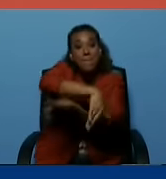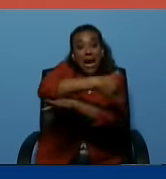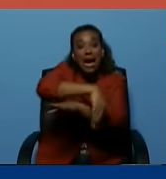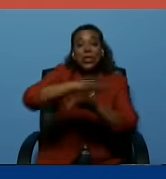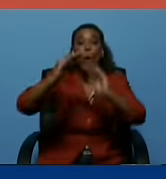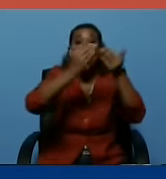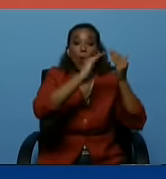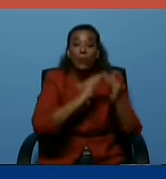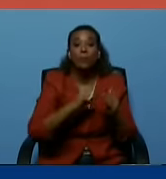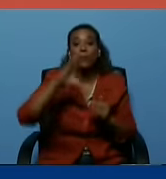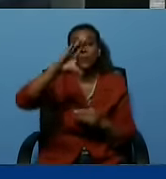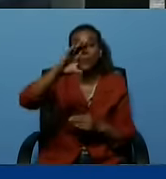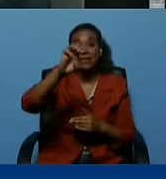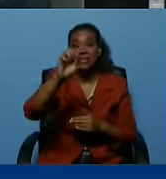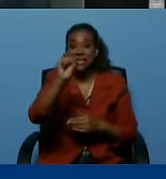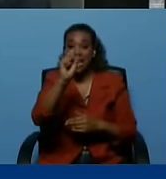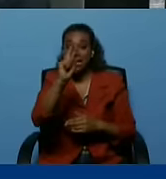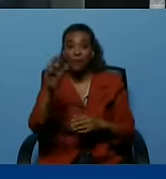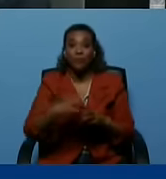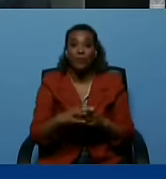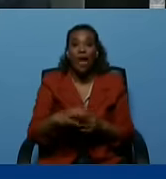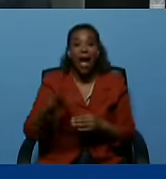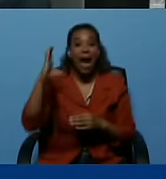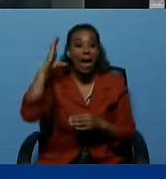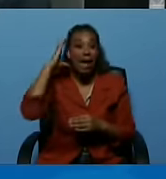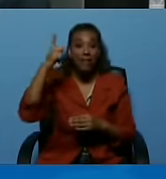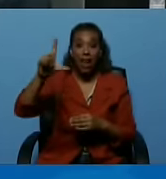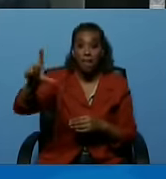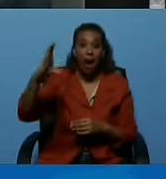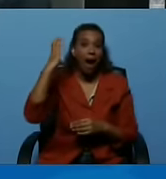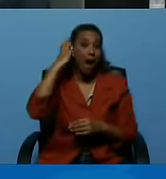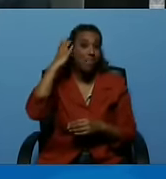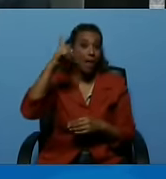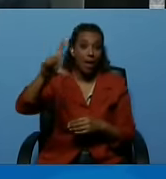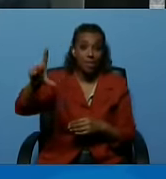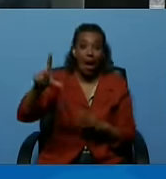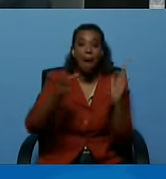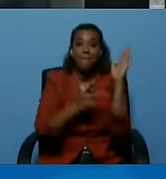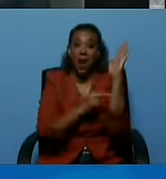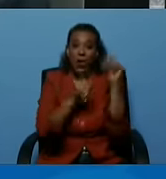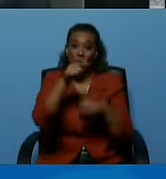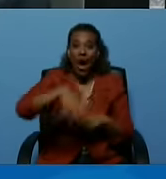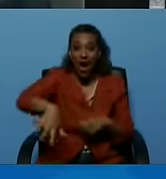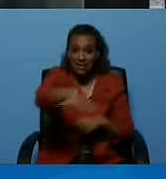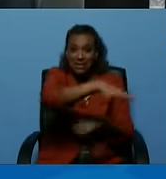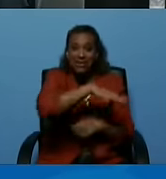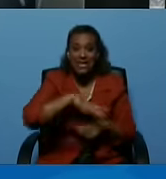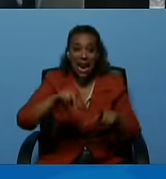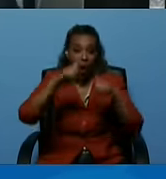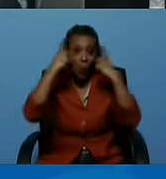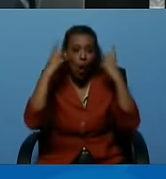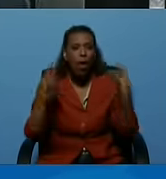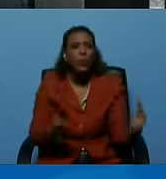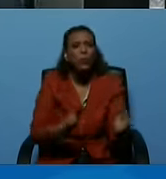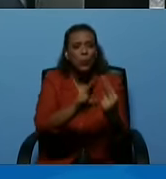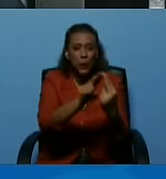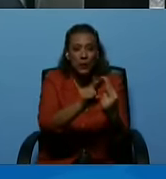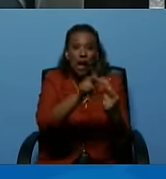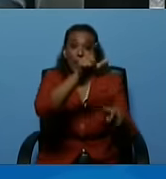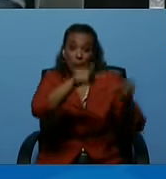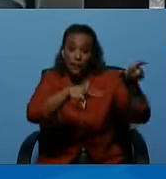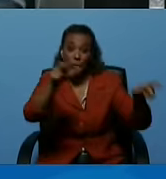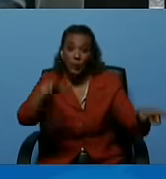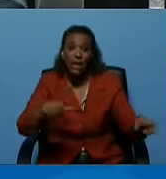comunitario César Nieves. Parroquia Catialamar, Estado de La Guaira. Allá se encuentran